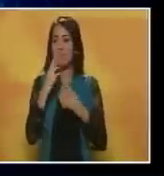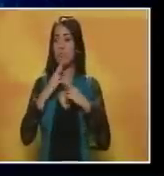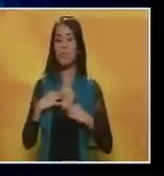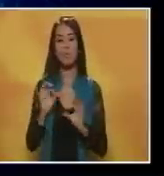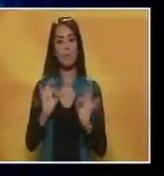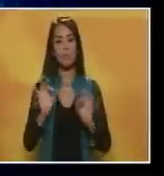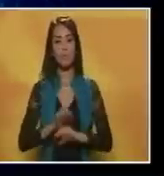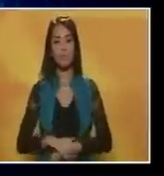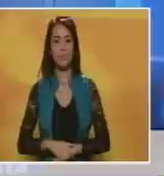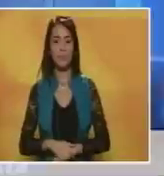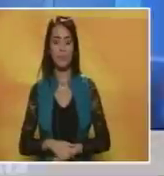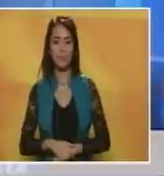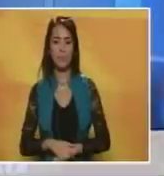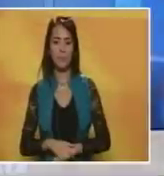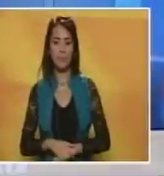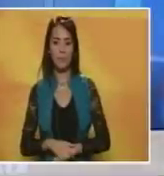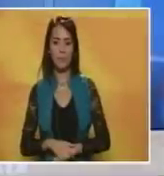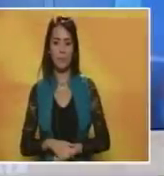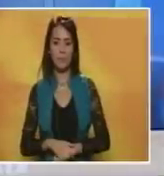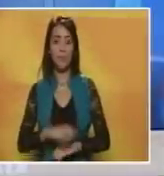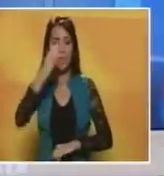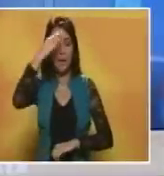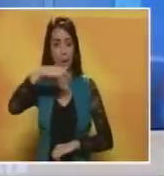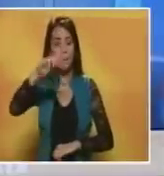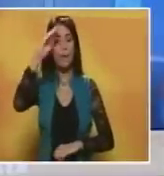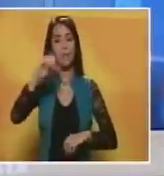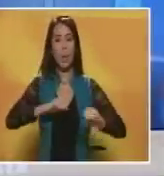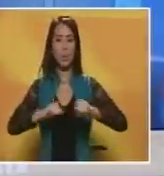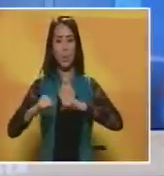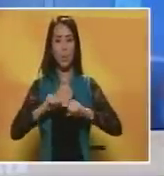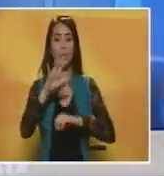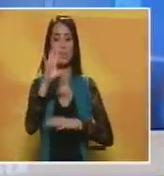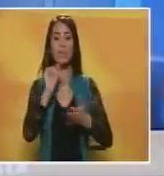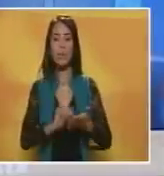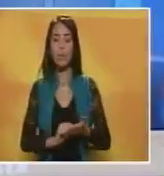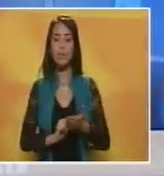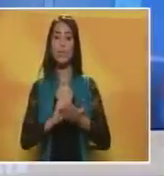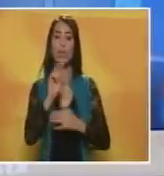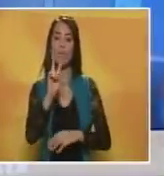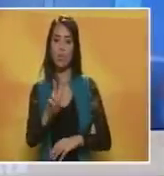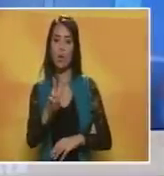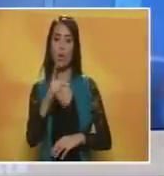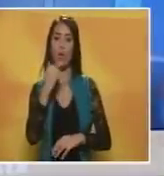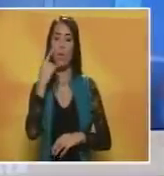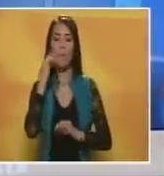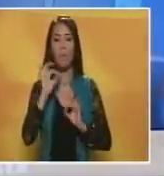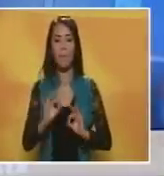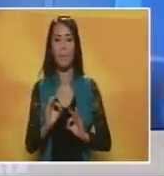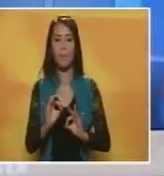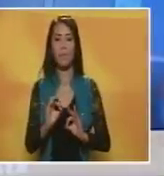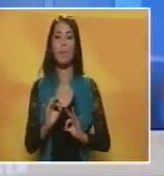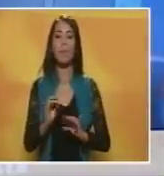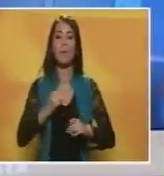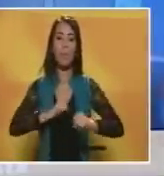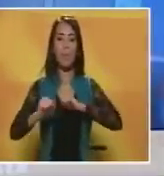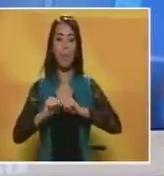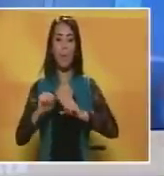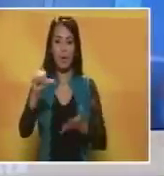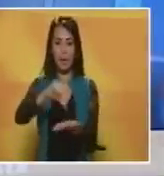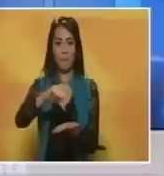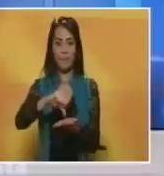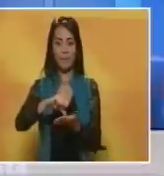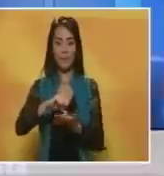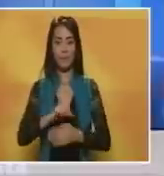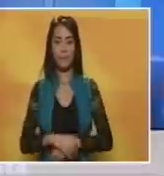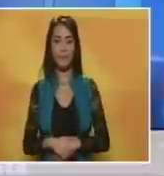respuesta en méxico un sismo de magnitud 5.2 provocó que sonará la alerta sísmica en la ciudad capital